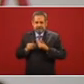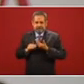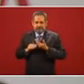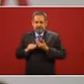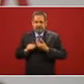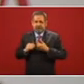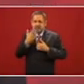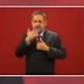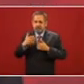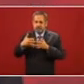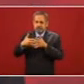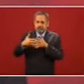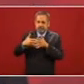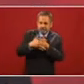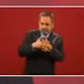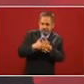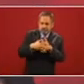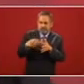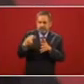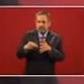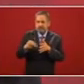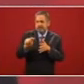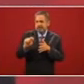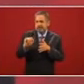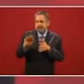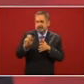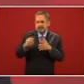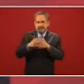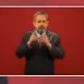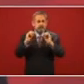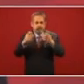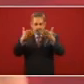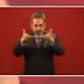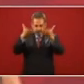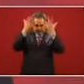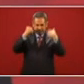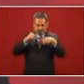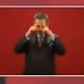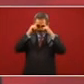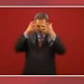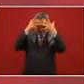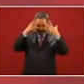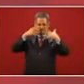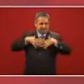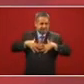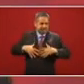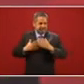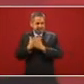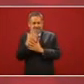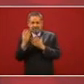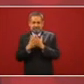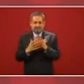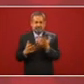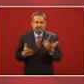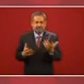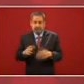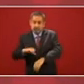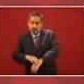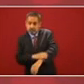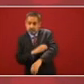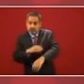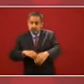poroso, trajes Tyvek, de que se necesitan escafandras o protecciones integrales, de que se necesitan